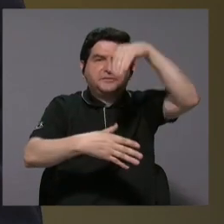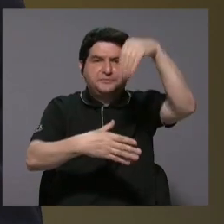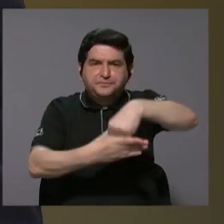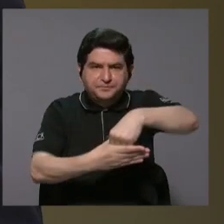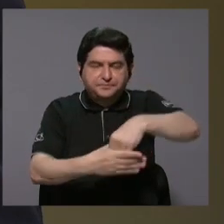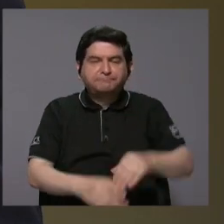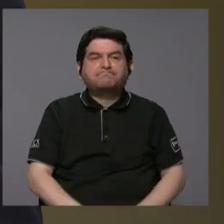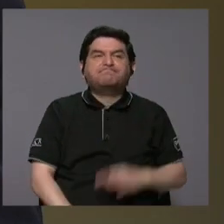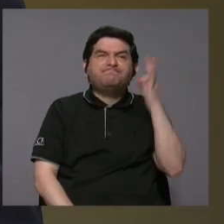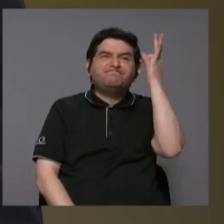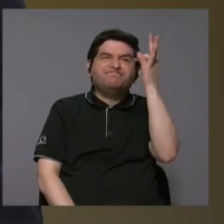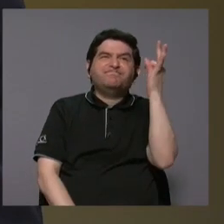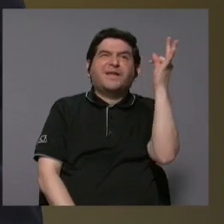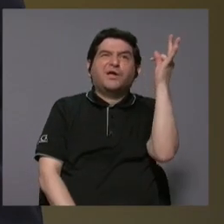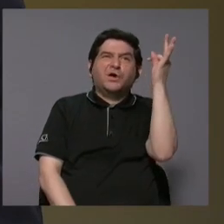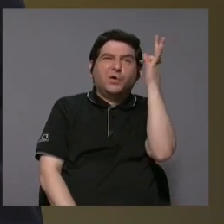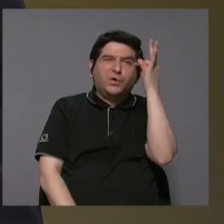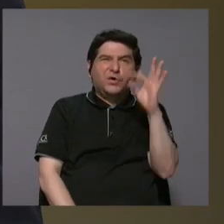en teoría